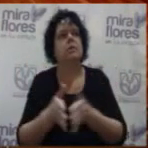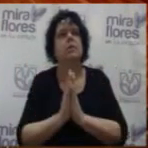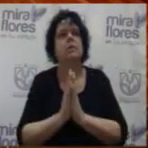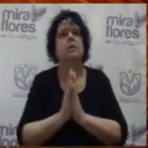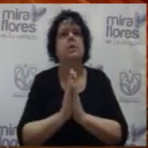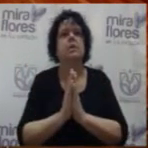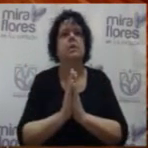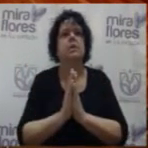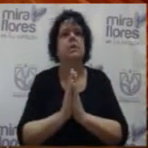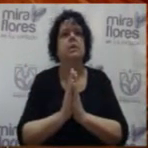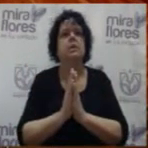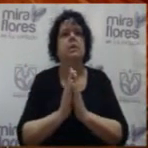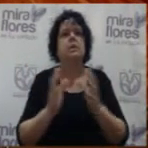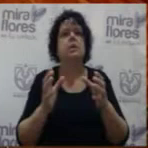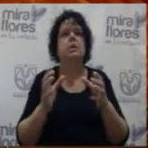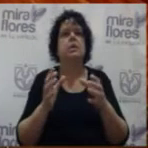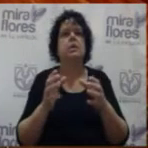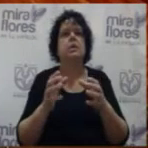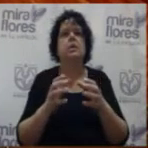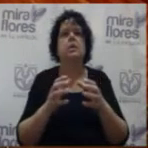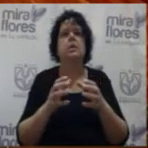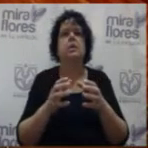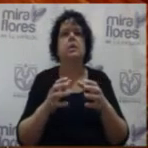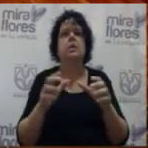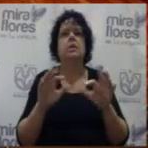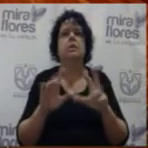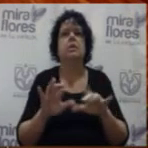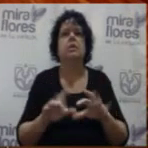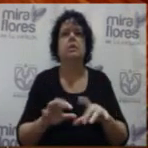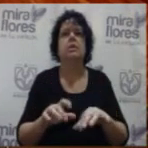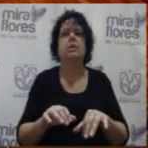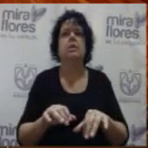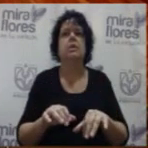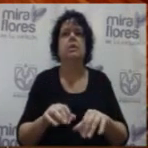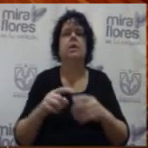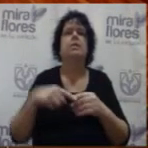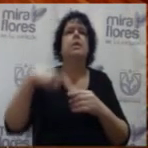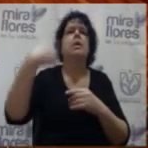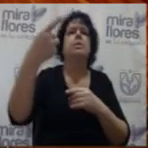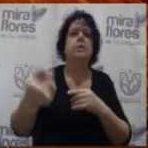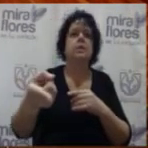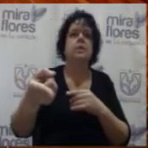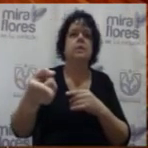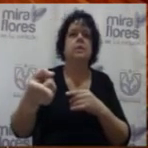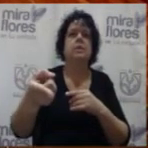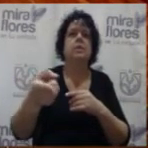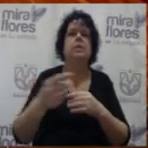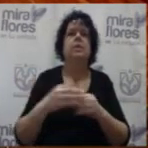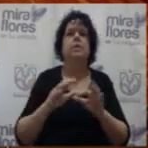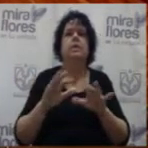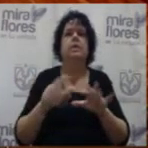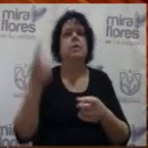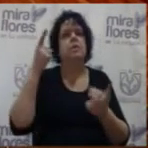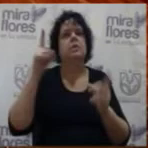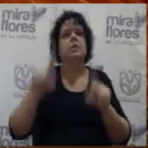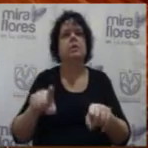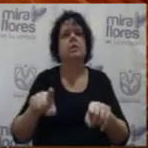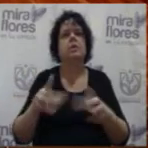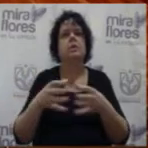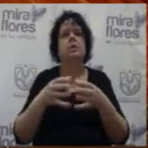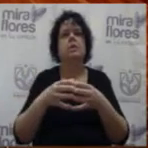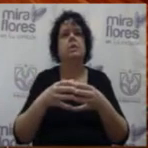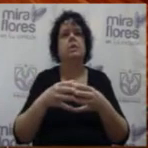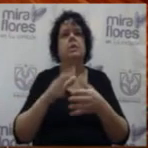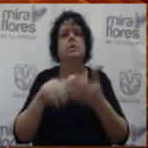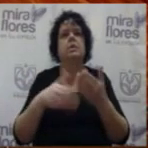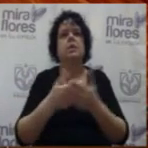los miembros del Consejo que se sirvan exonerarnos de la aprobación del acta para la ejecución inmediata de los acuerdos tomados esta mañana. Aquellos miembros del Consejo que